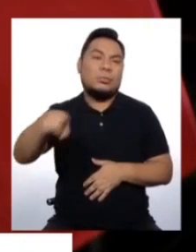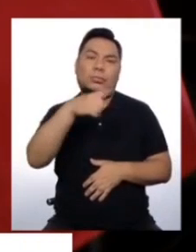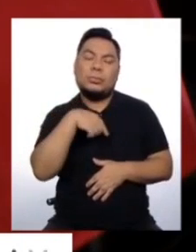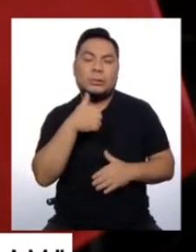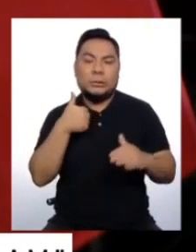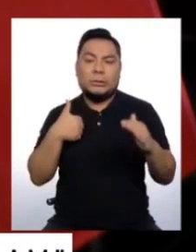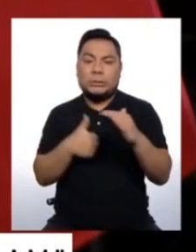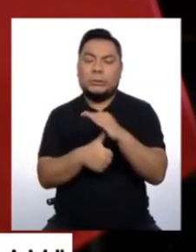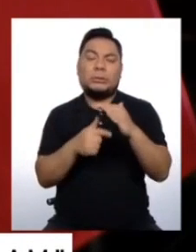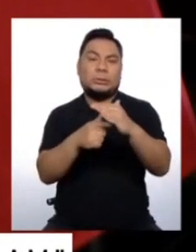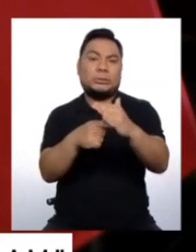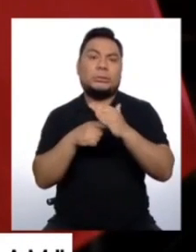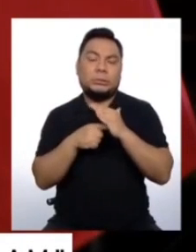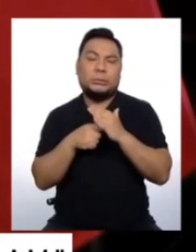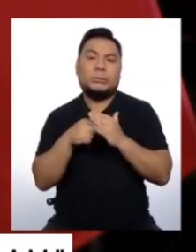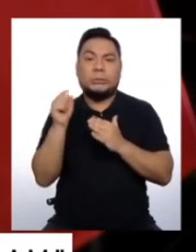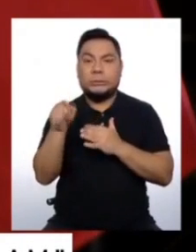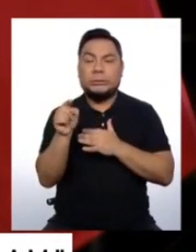inmovilización obligatoria